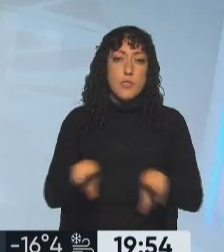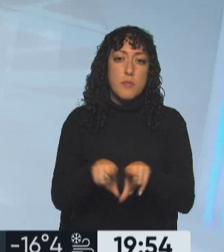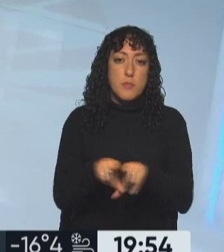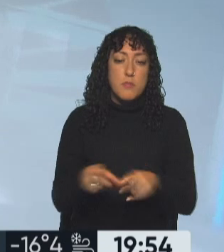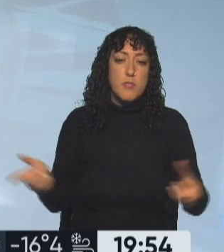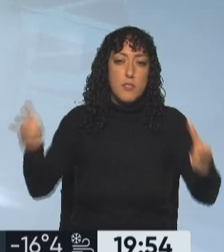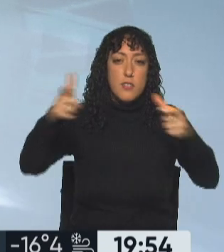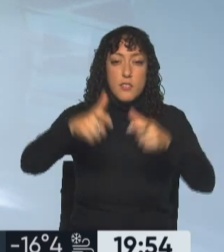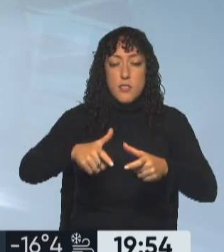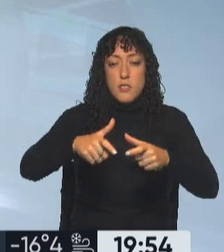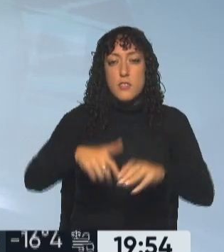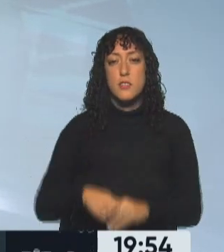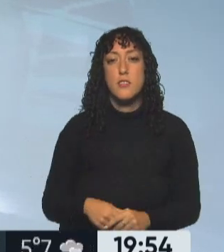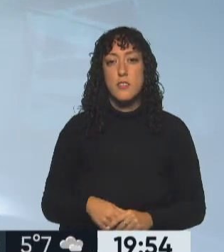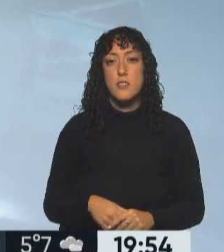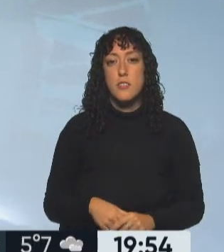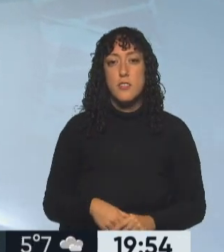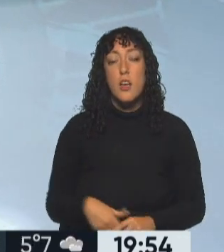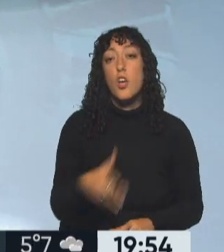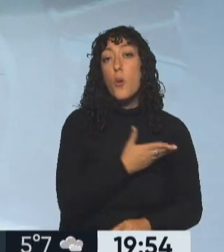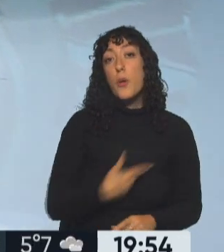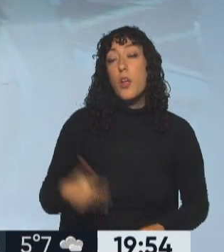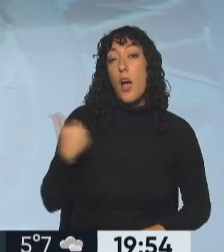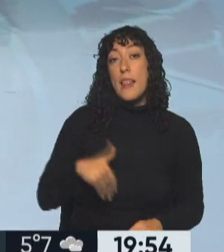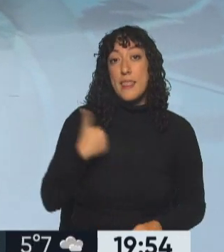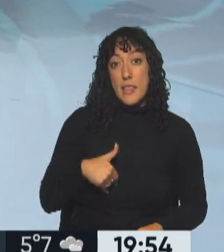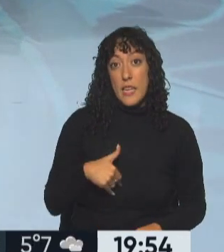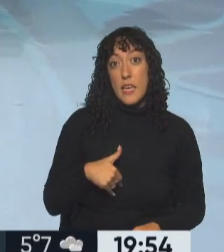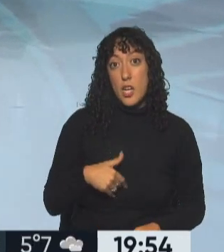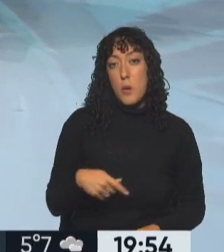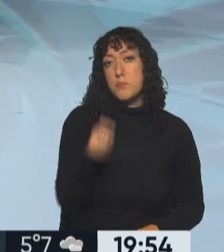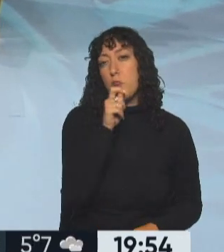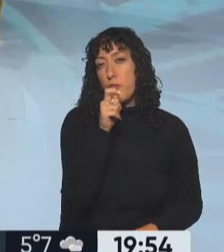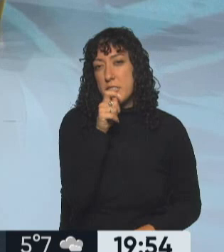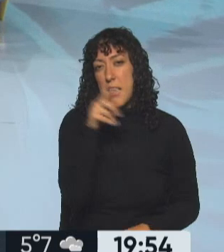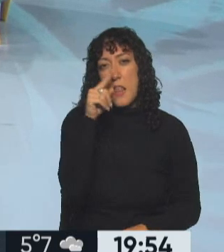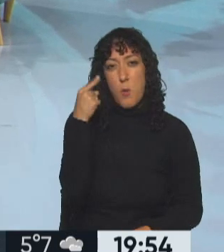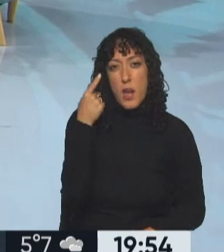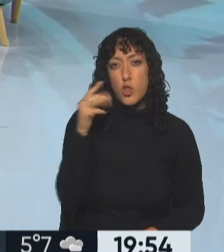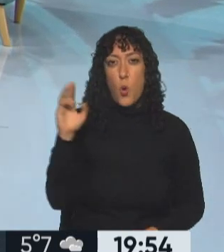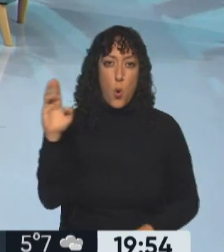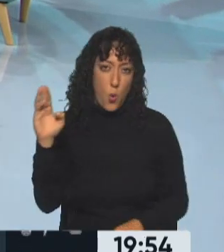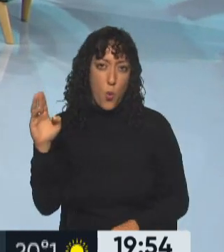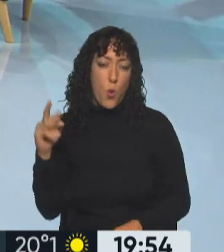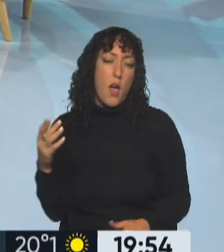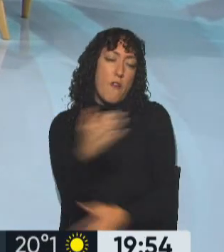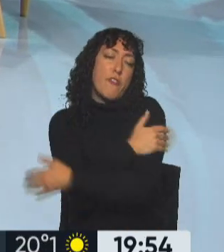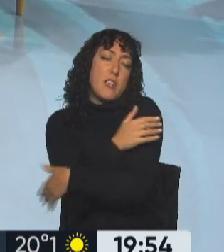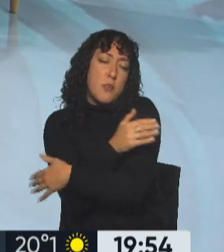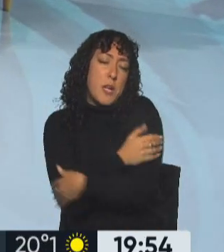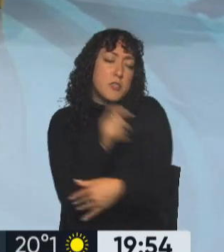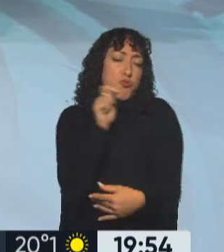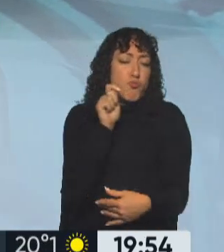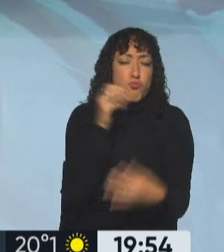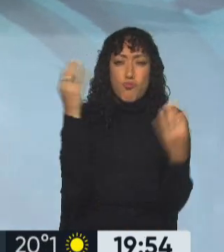Mar del Plata. ¿Qué discute el gobierno argentino? Incluso vos ves la conferencia de prensa, Alberto Fernández con Lula, grandes abrazos, grandes saludos, todo